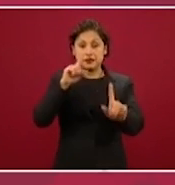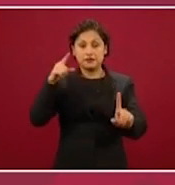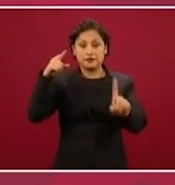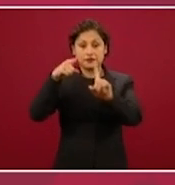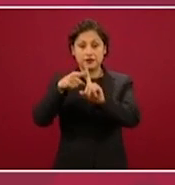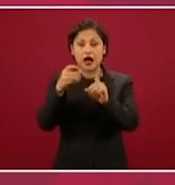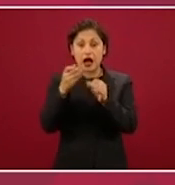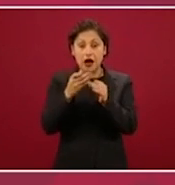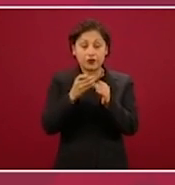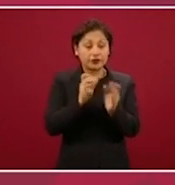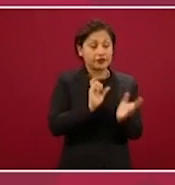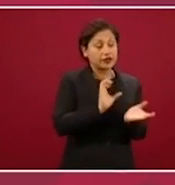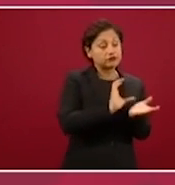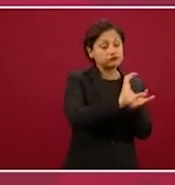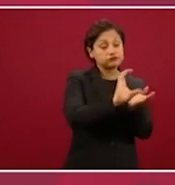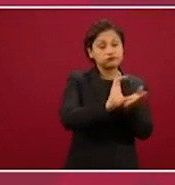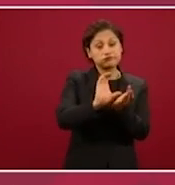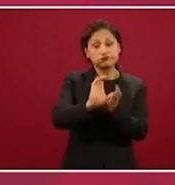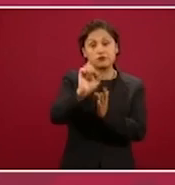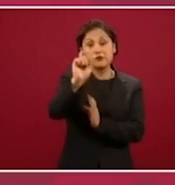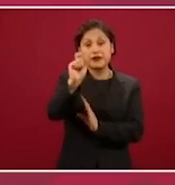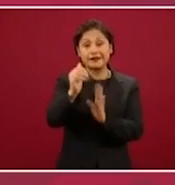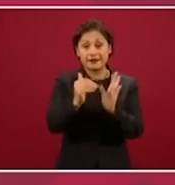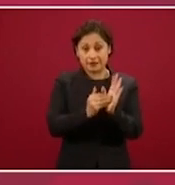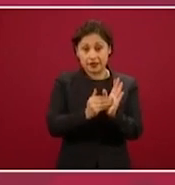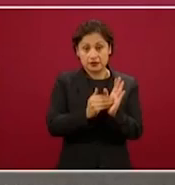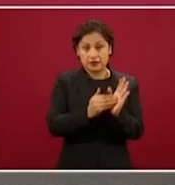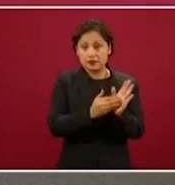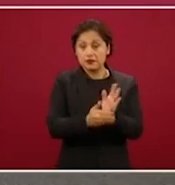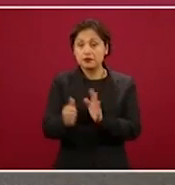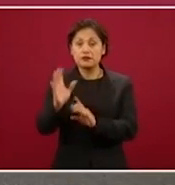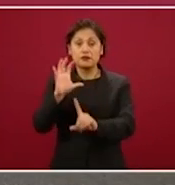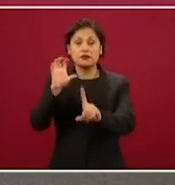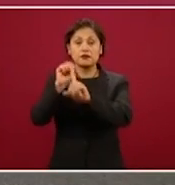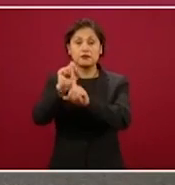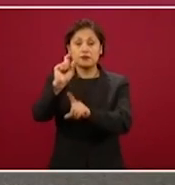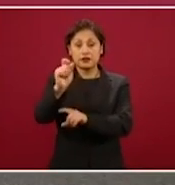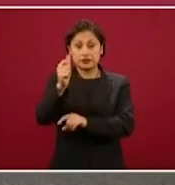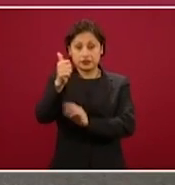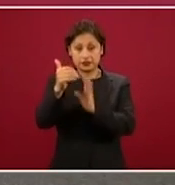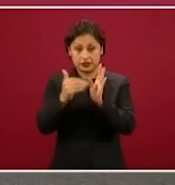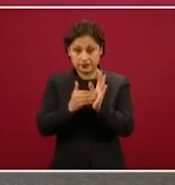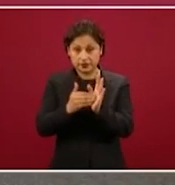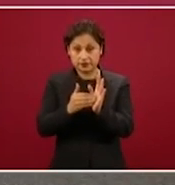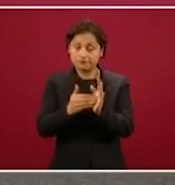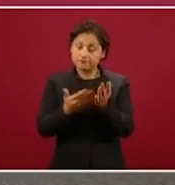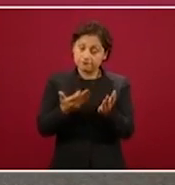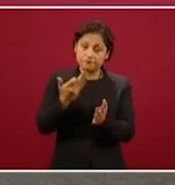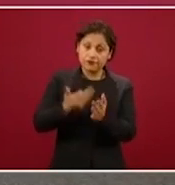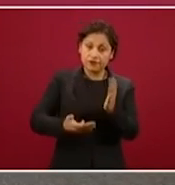pero son 170 mil escuelas. No es un problema